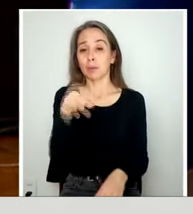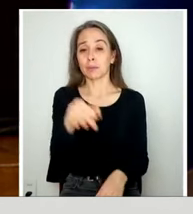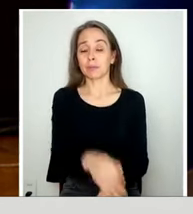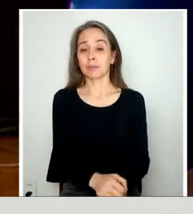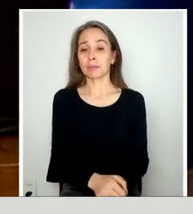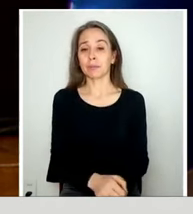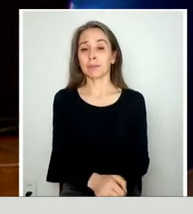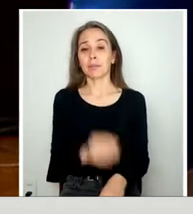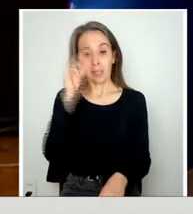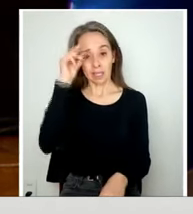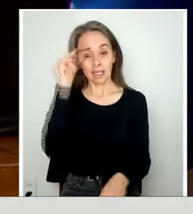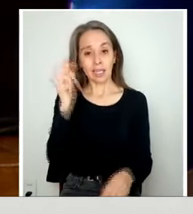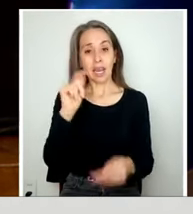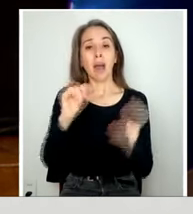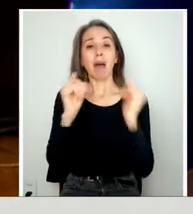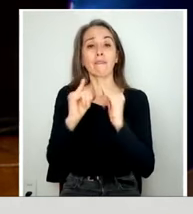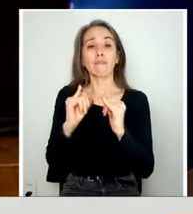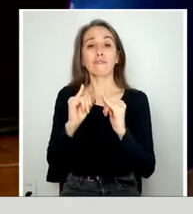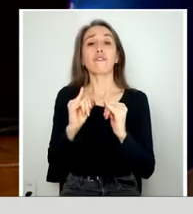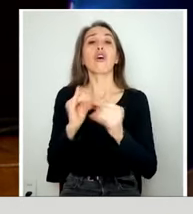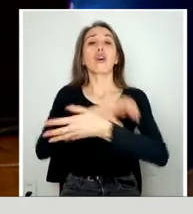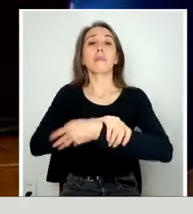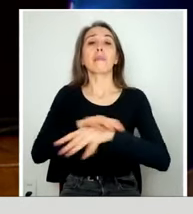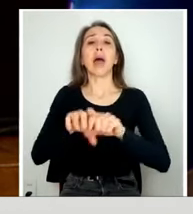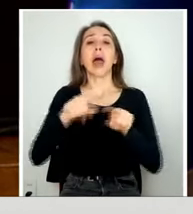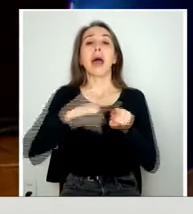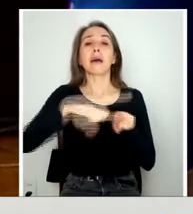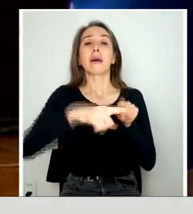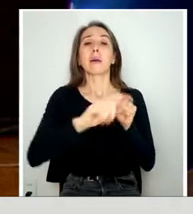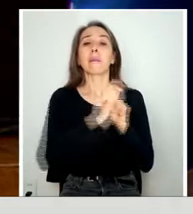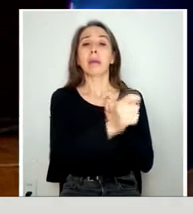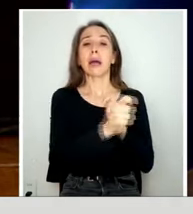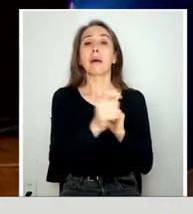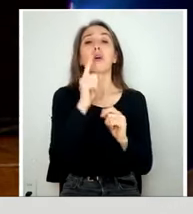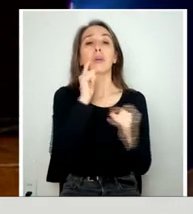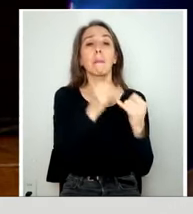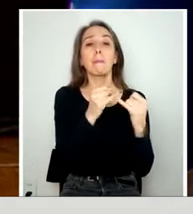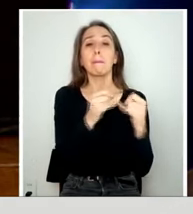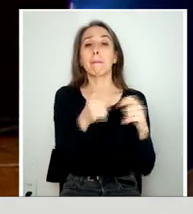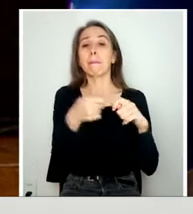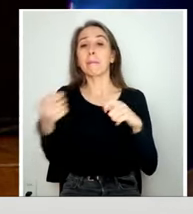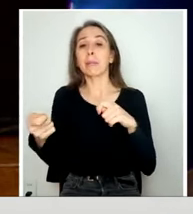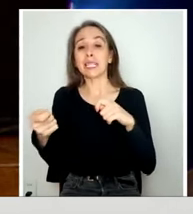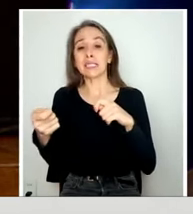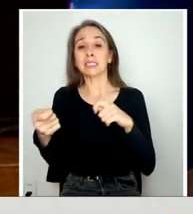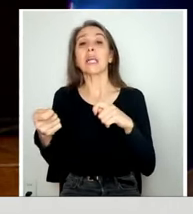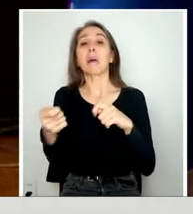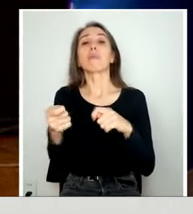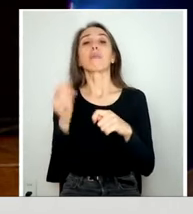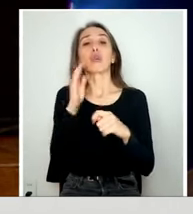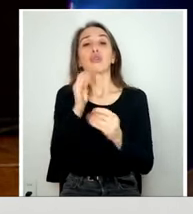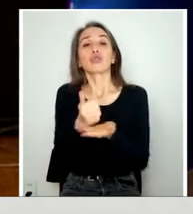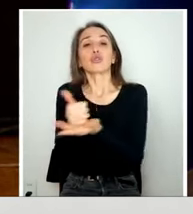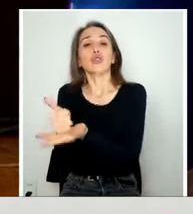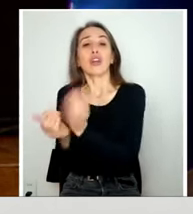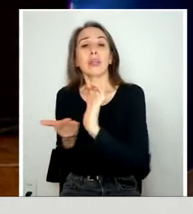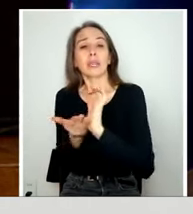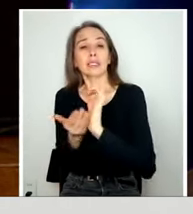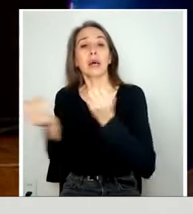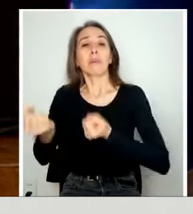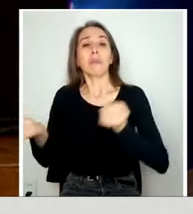convenios de pago para liberar la deuda asociada a los préstamos solidarios para transportistas contemplados en las leyes número